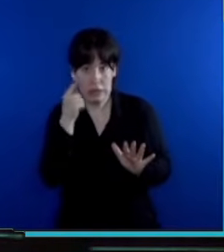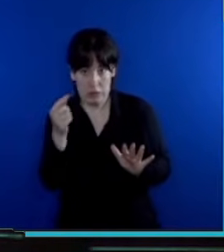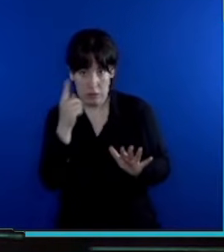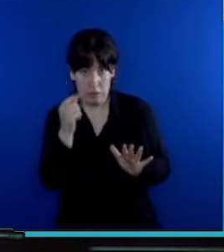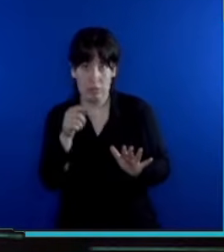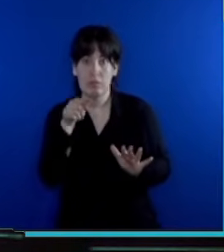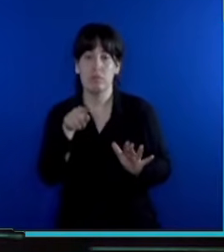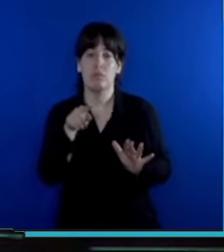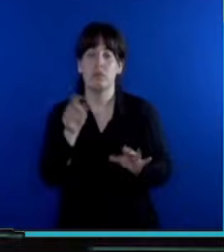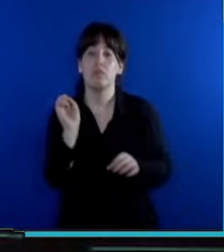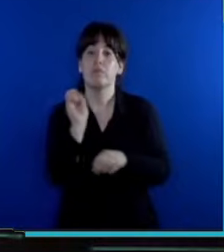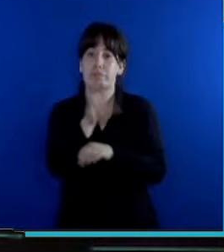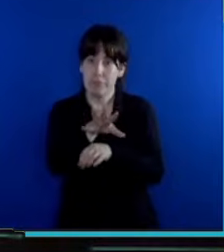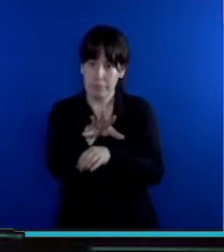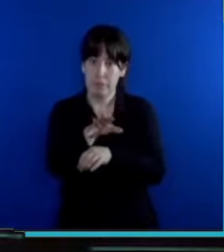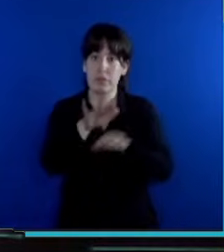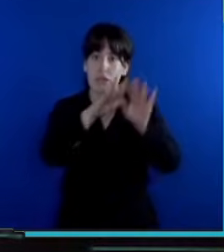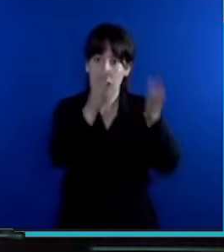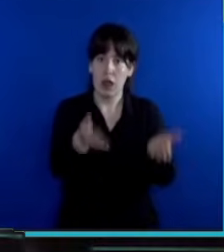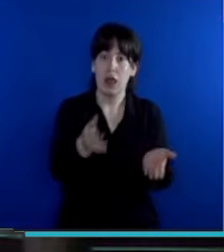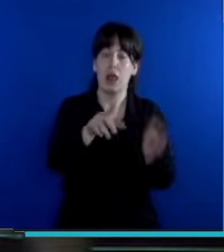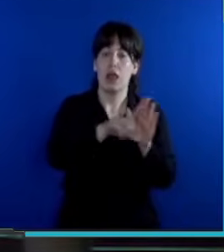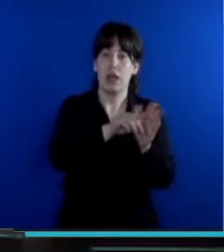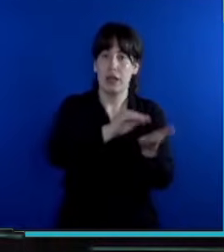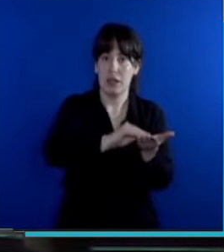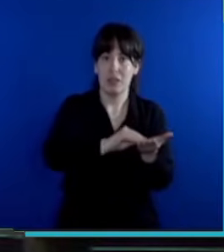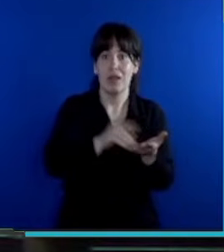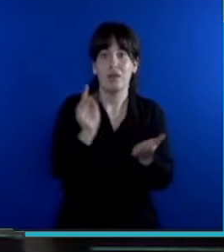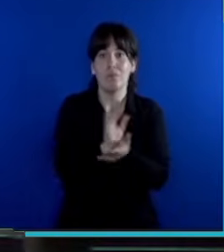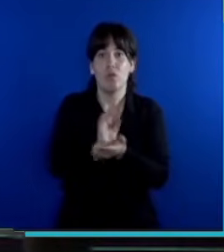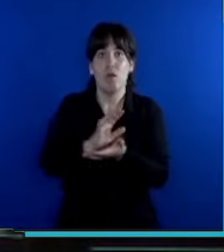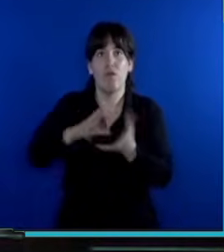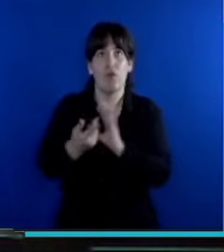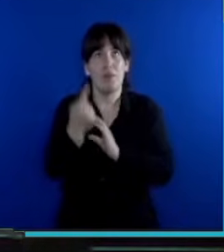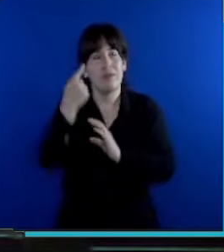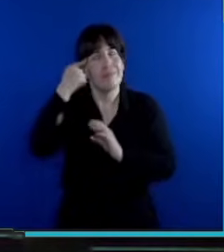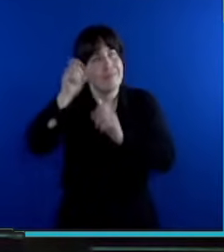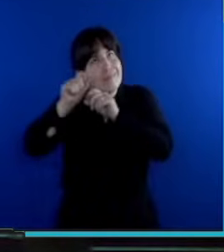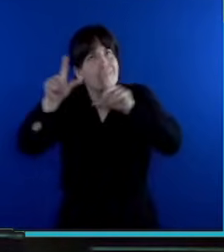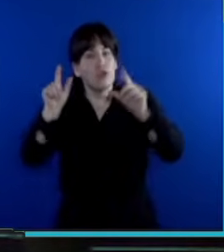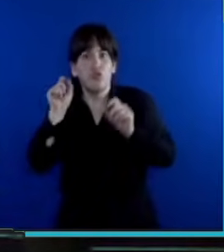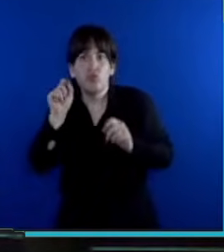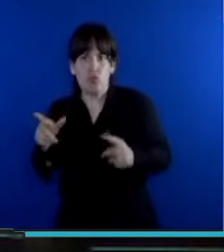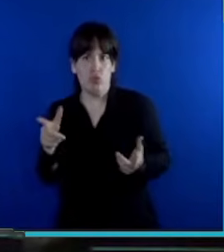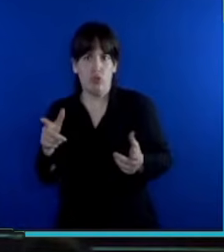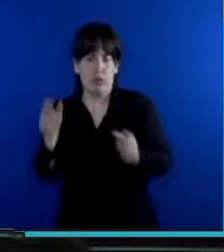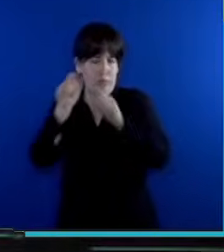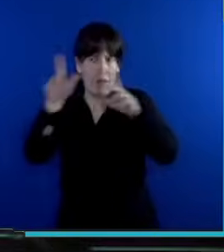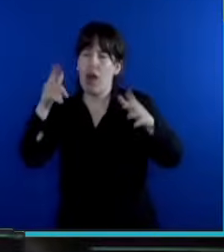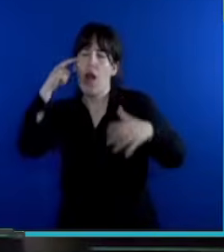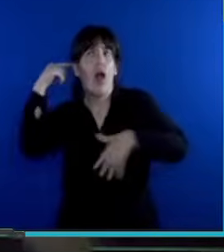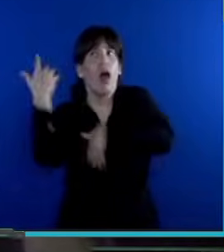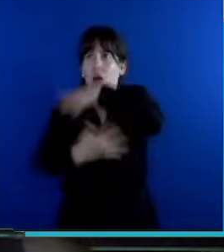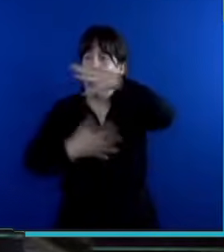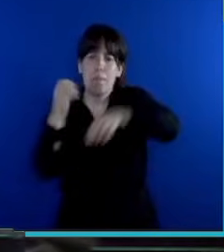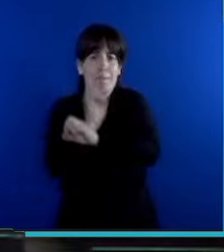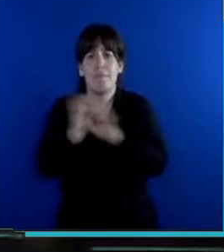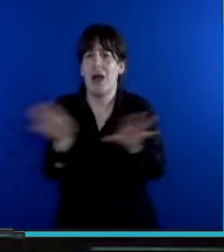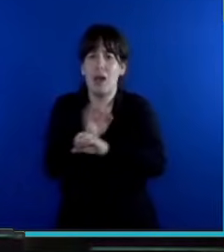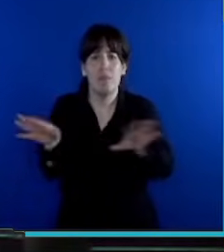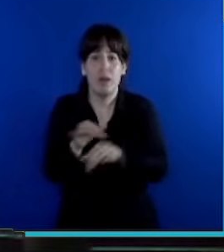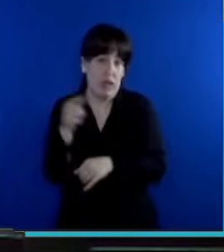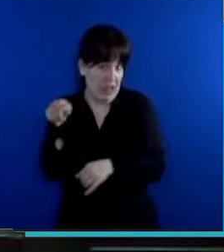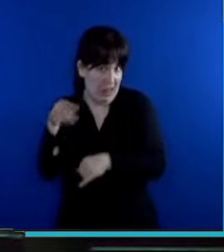envía Kicillof a la legislatura, se basa en su percepción de una realidad, como le dije hace un rato, caótica. Él ve un caos por todos lados,